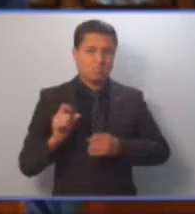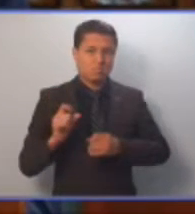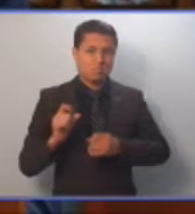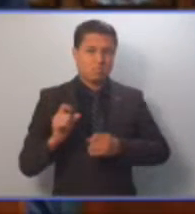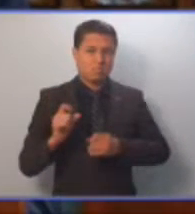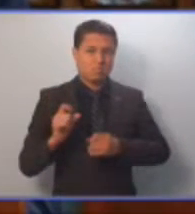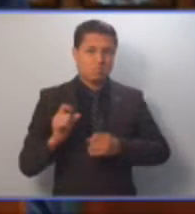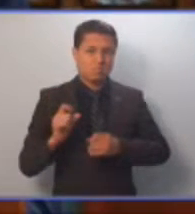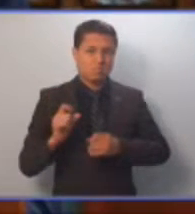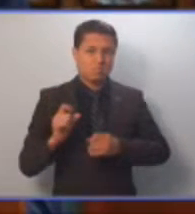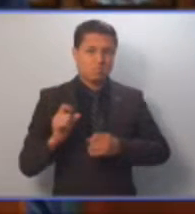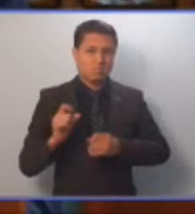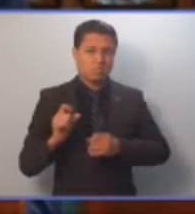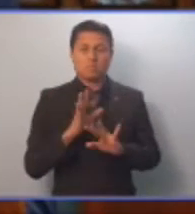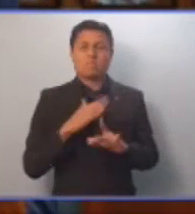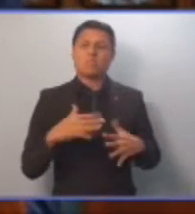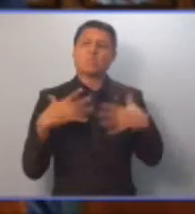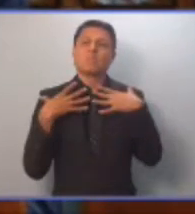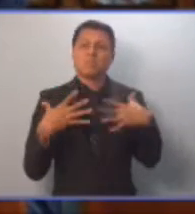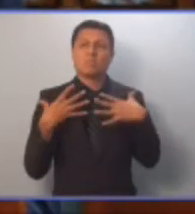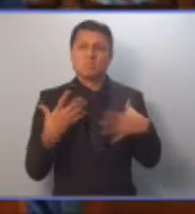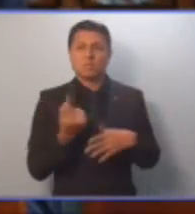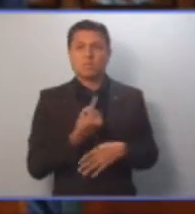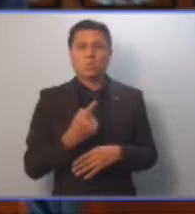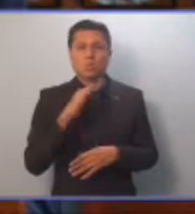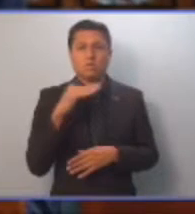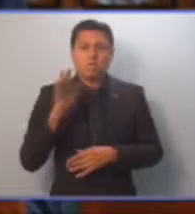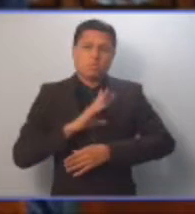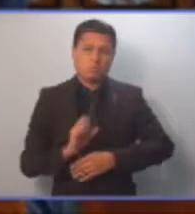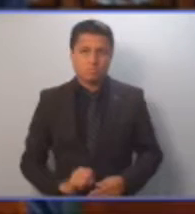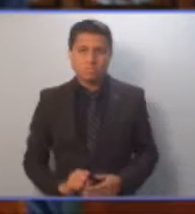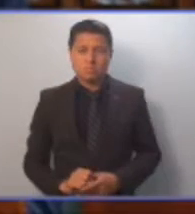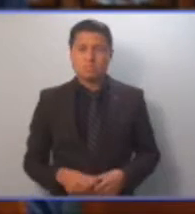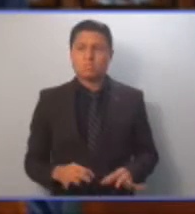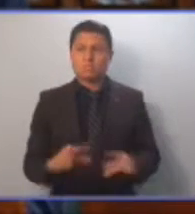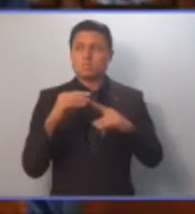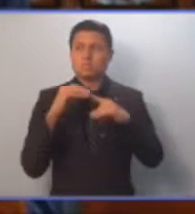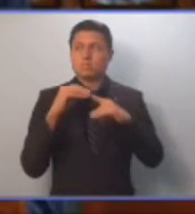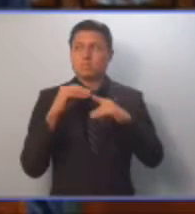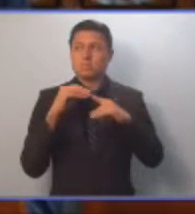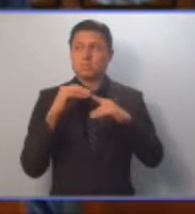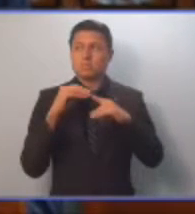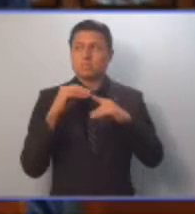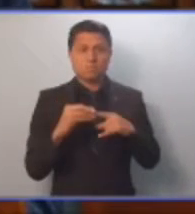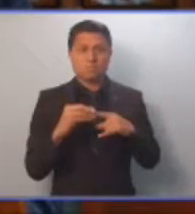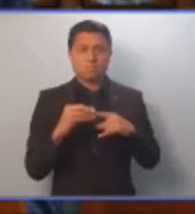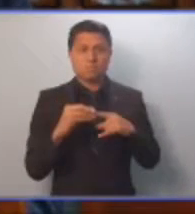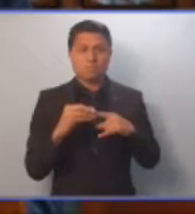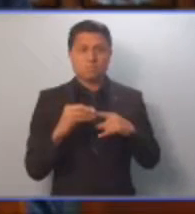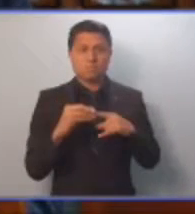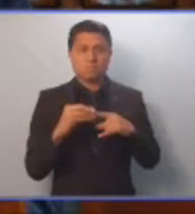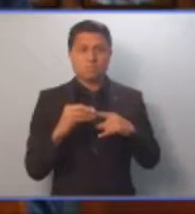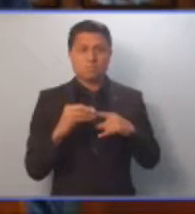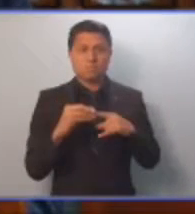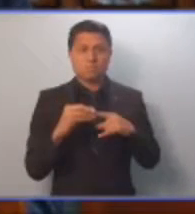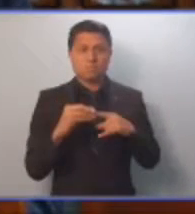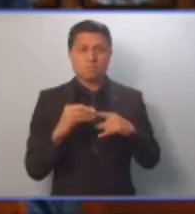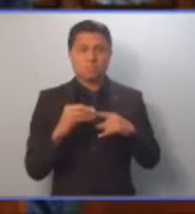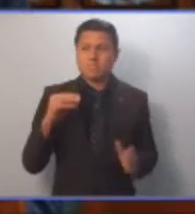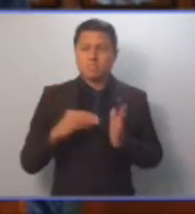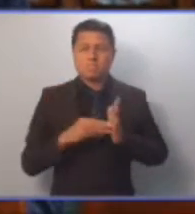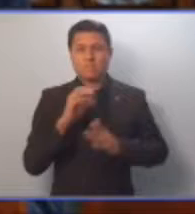y al mejoramiento de la calidad de vida de muchos salvadoreños, en especial a los más de 100.000 afiliados en todo el